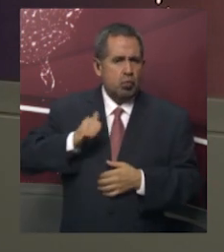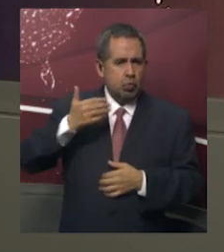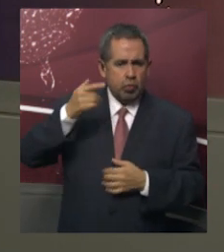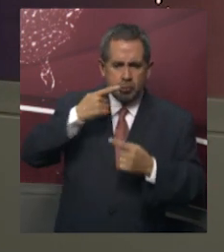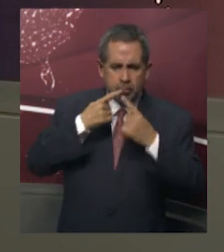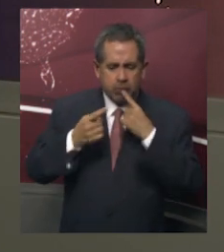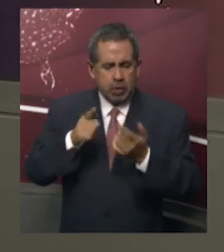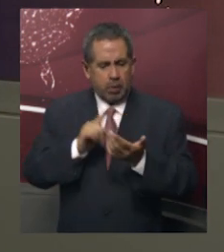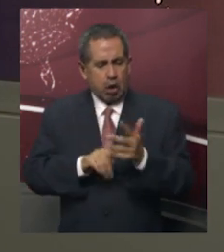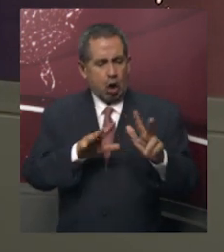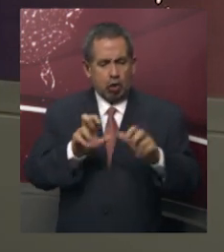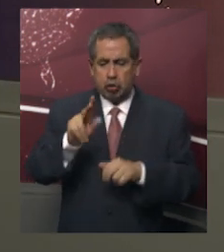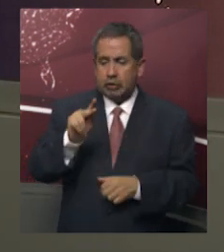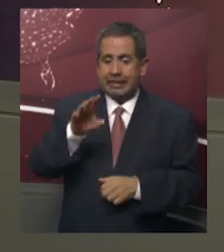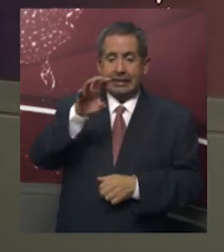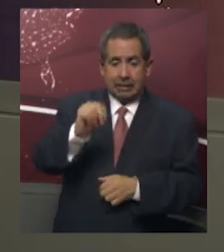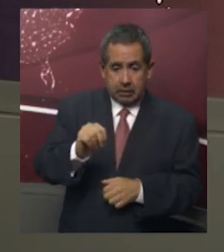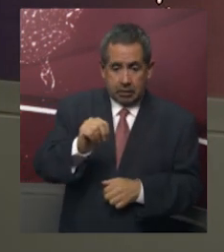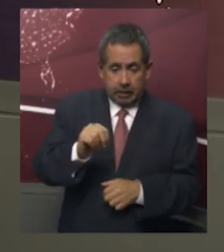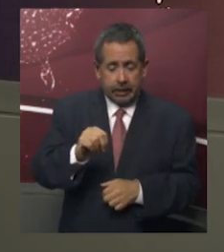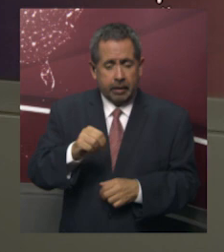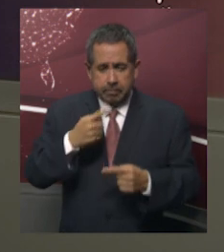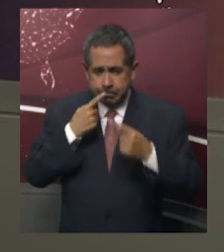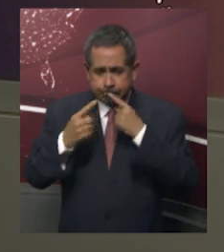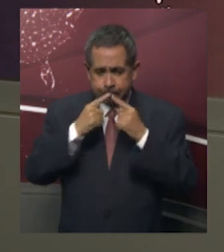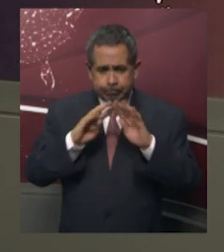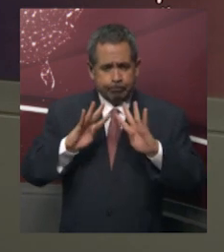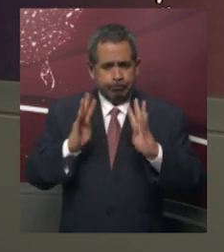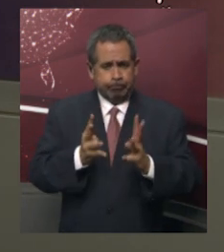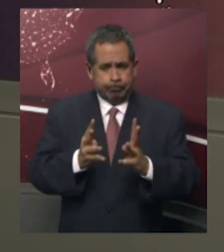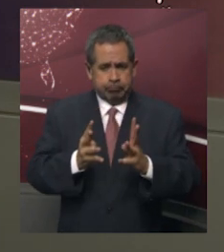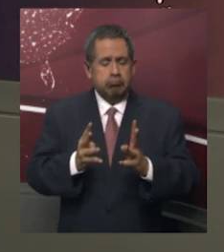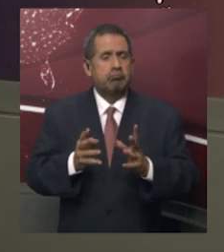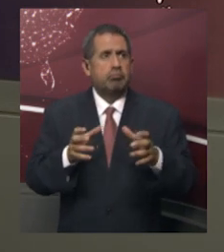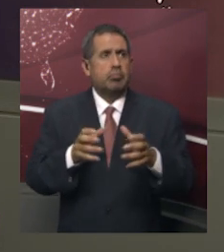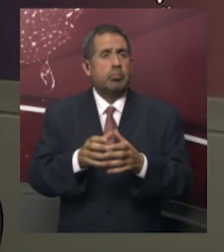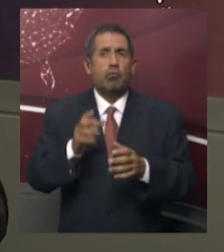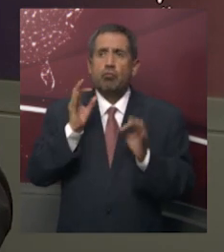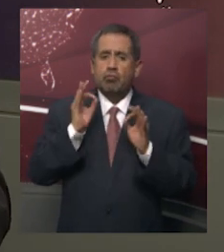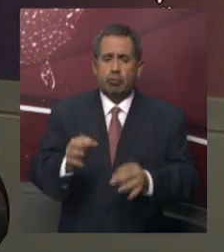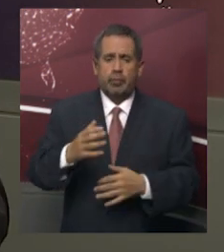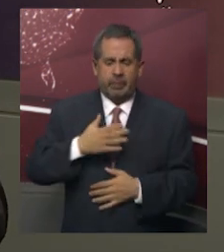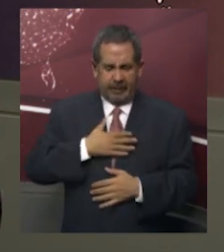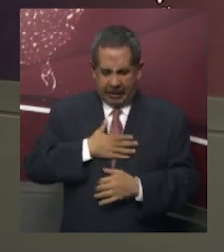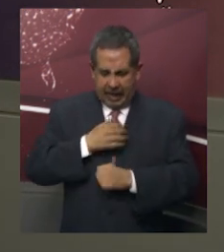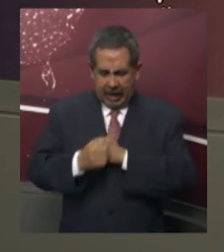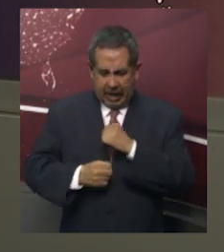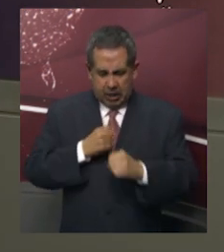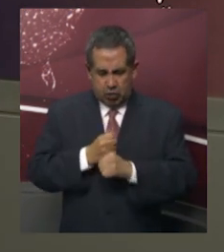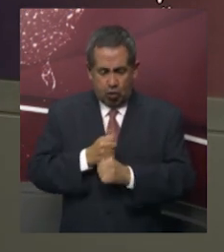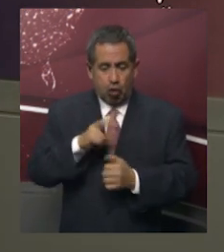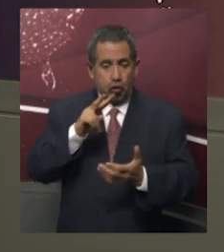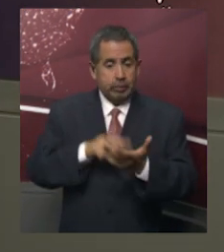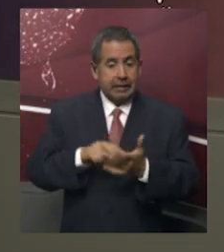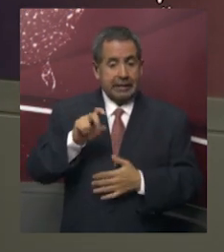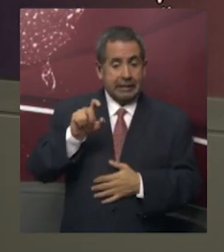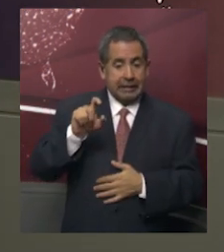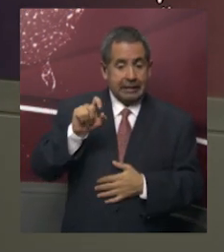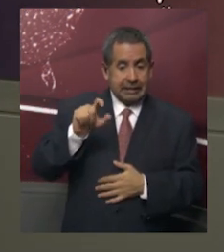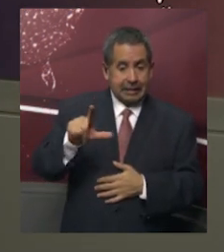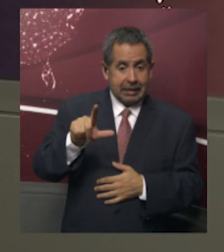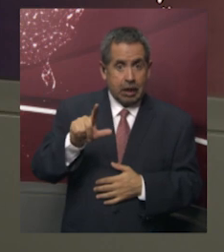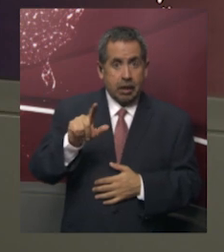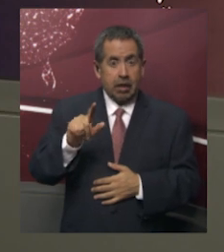en 1889, pero fue para nuestro país en el año 2017, el 22 de mayo de